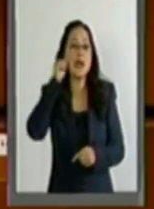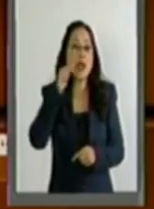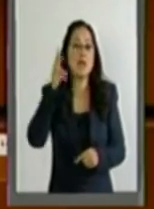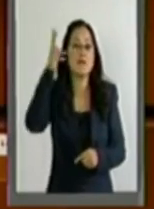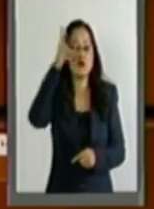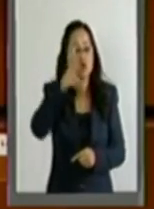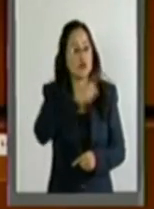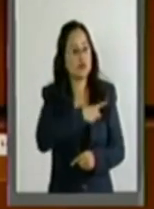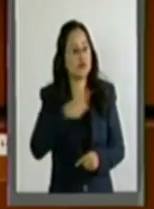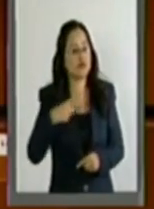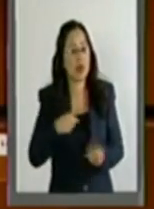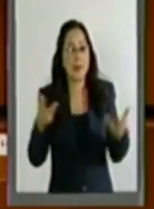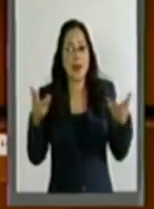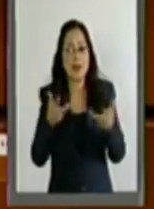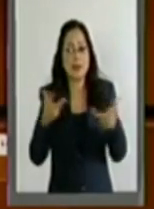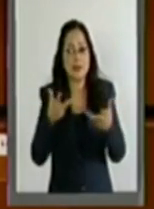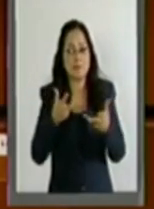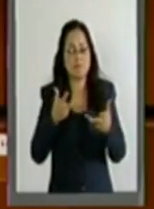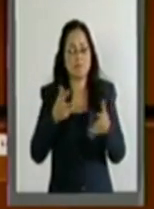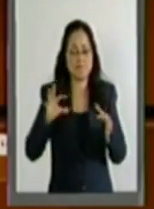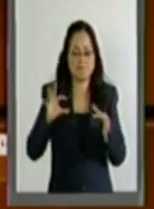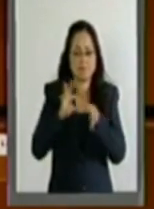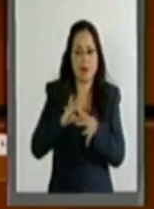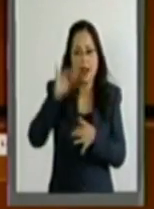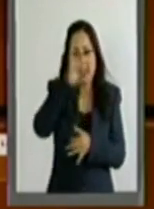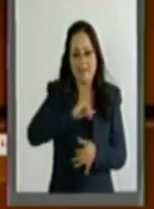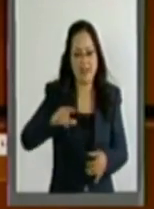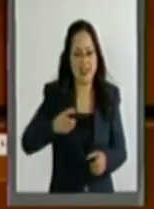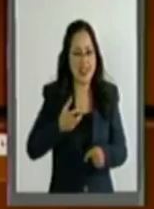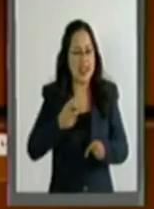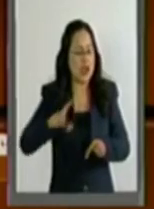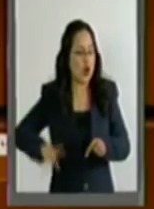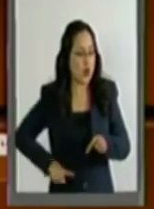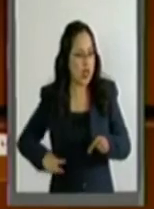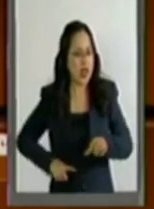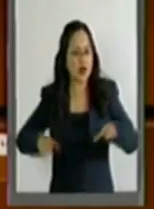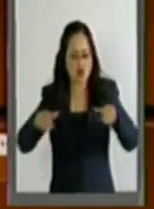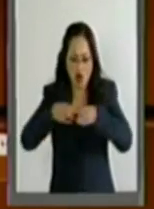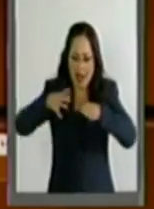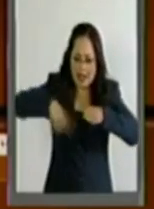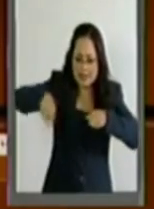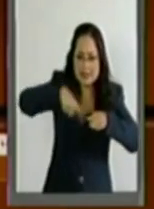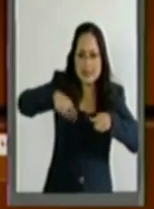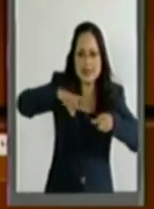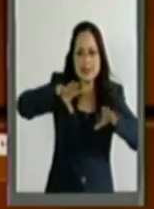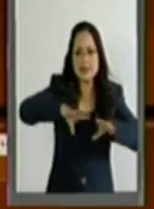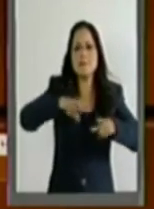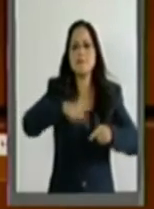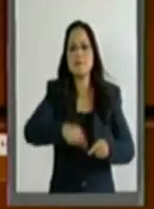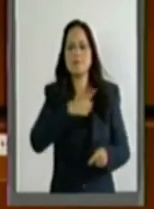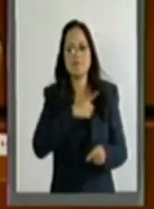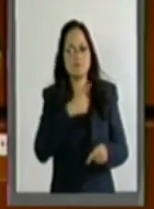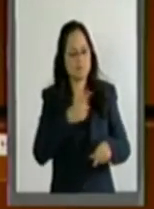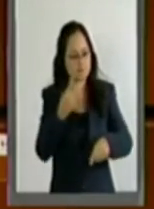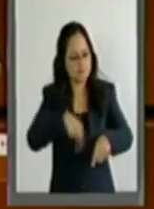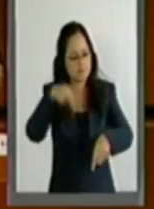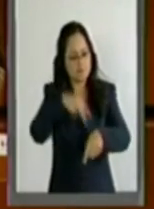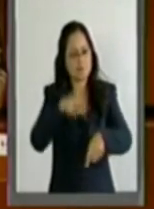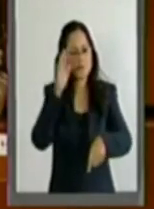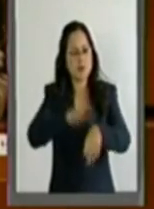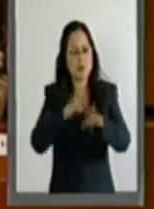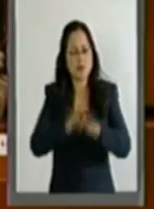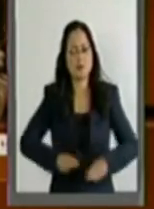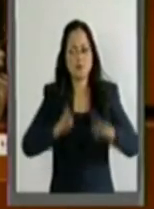debe actuar como un jefe de Estado, como un hombre de gobierno, como un hombre que se sitúe por encima de